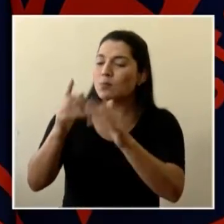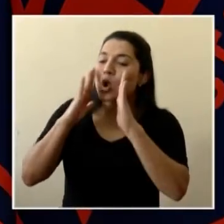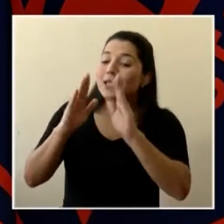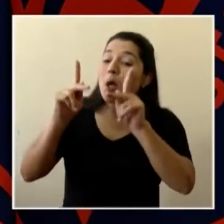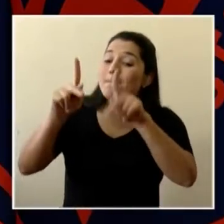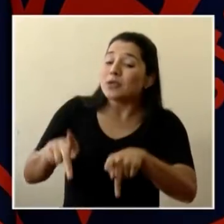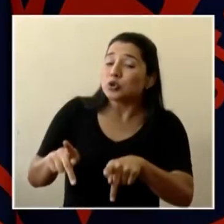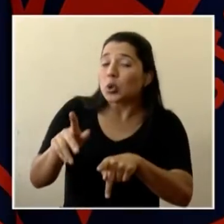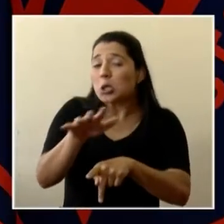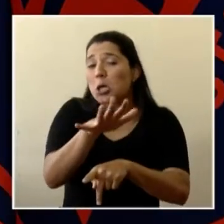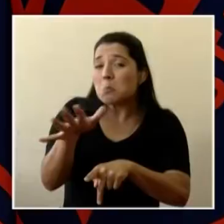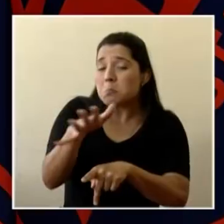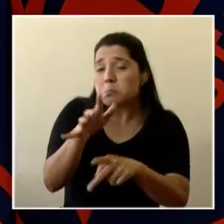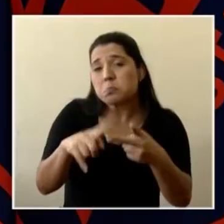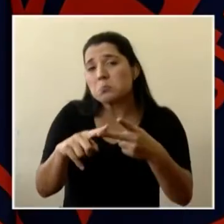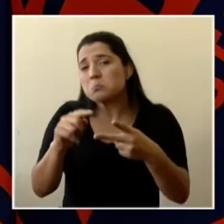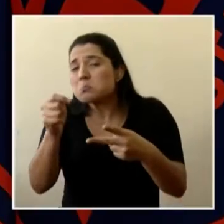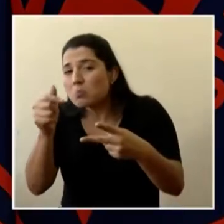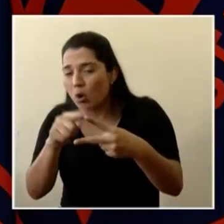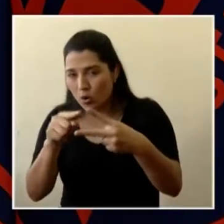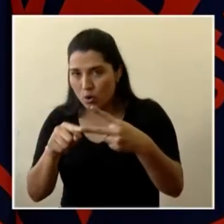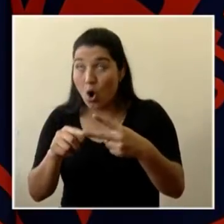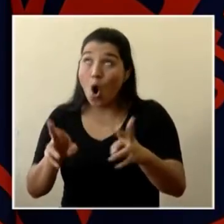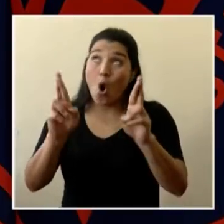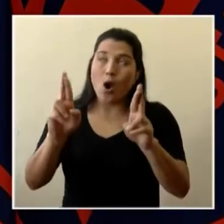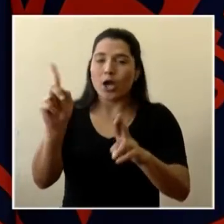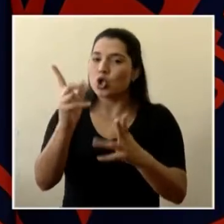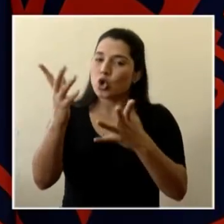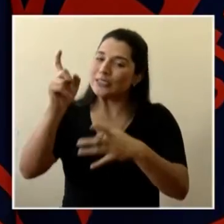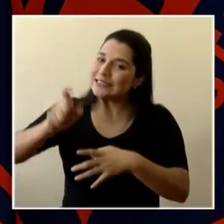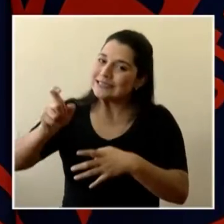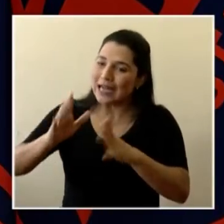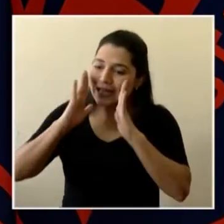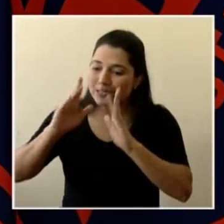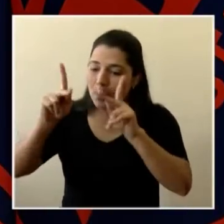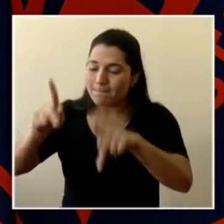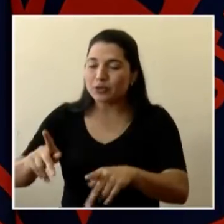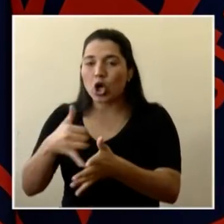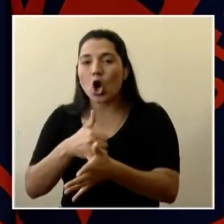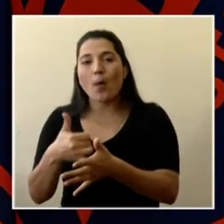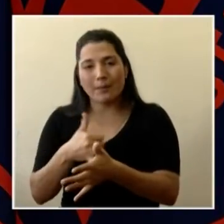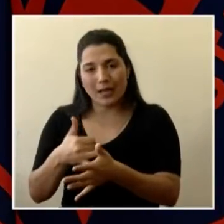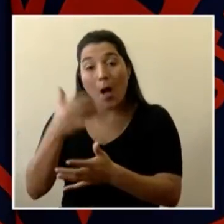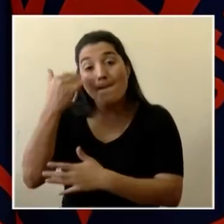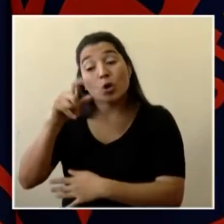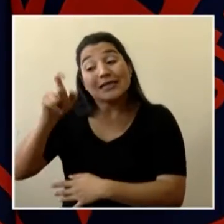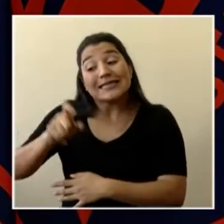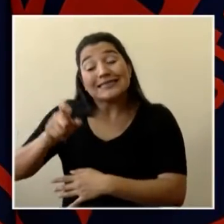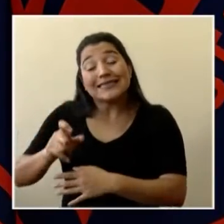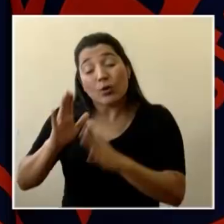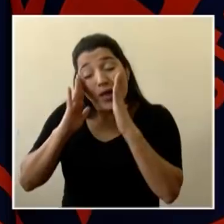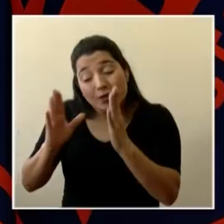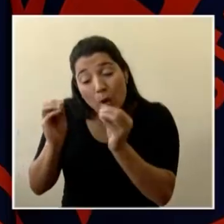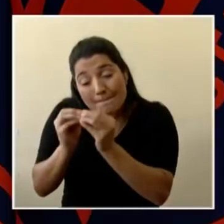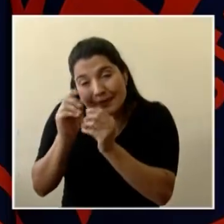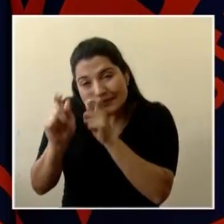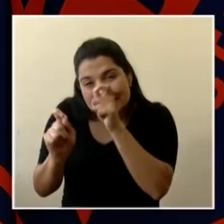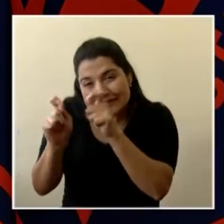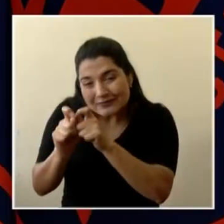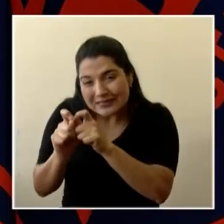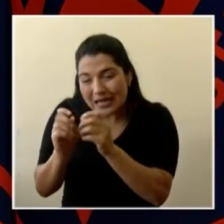y quiera Dios que no tengamos que manejar ahí pacientes de unidades de cuidados intensivos complicados, porque ellos requieren una atención cada vez más personalizada.